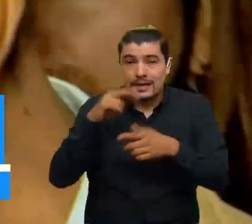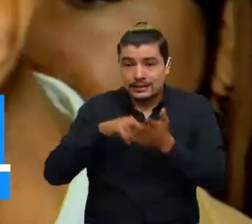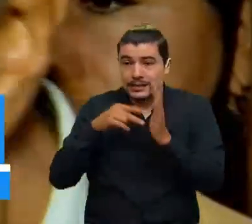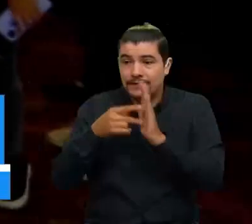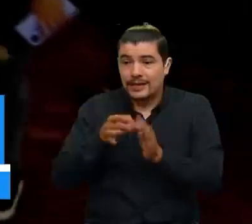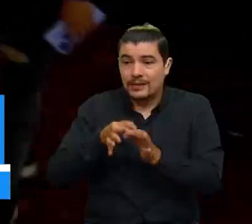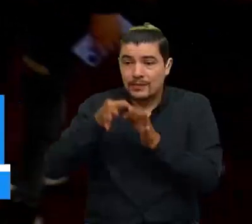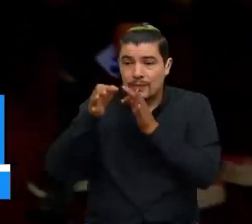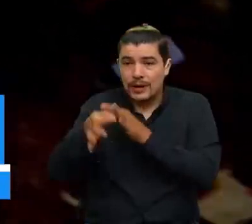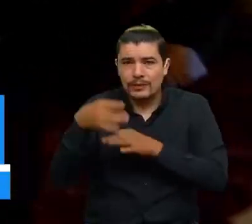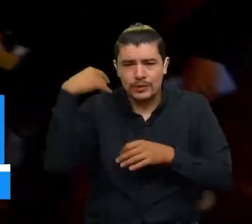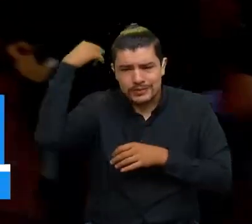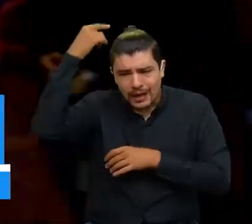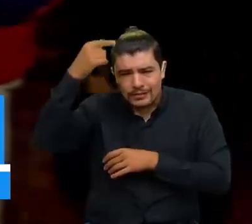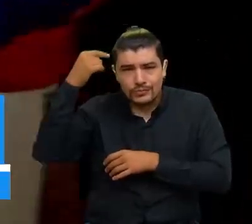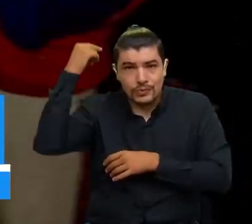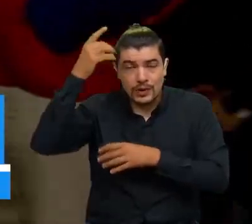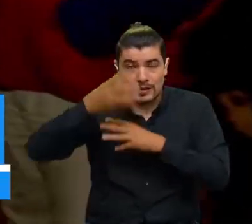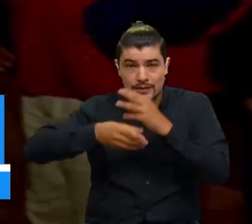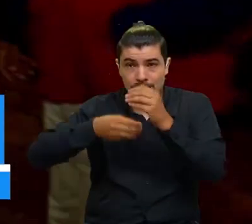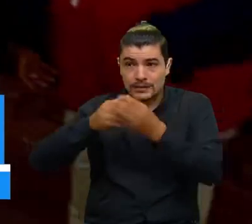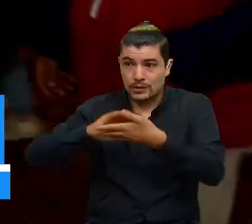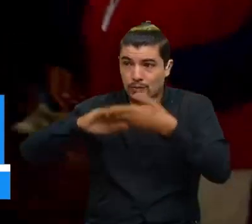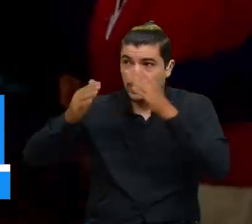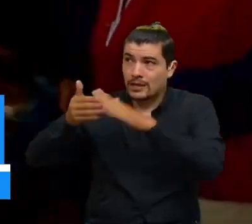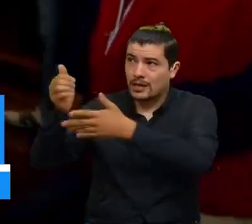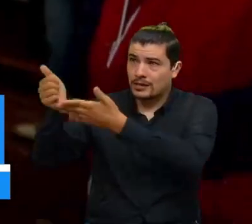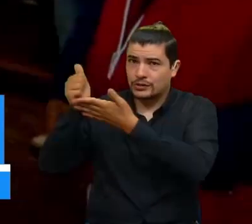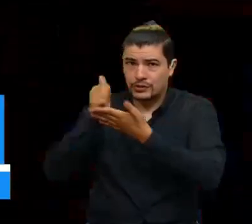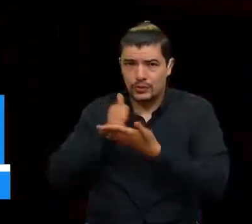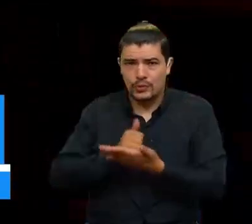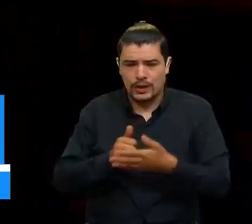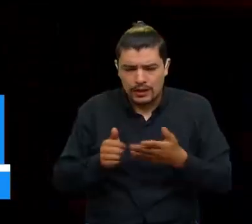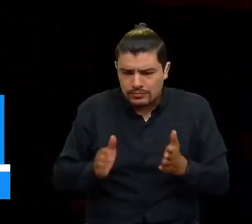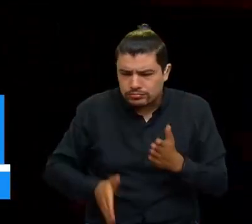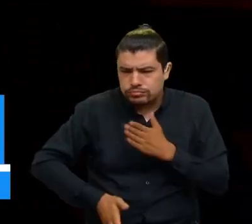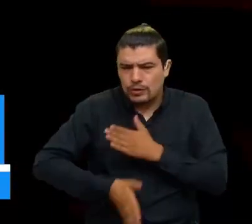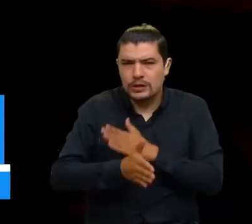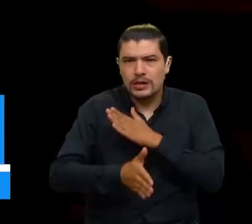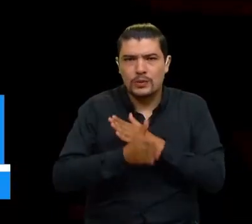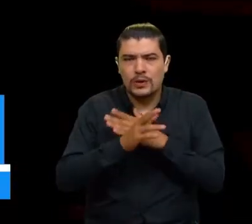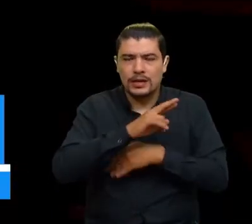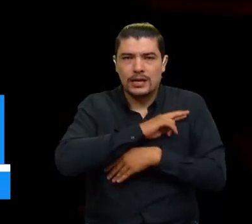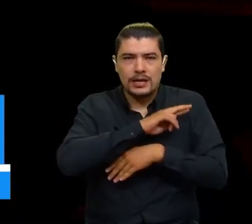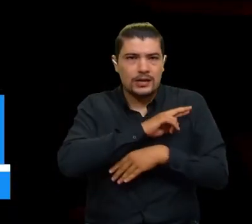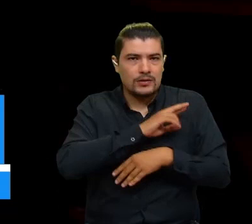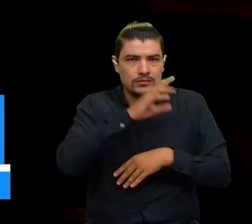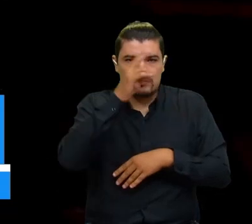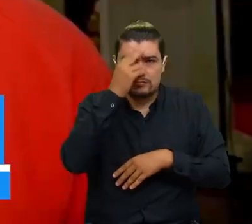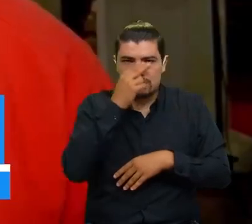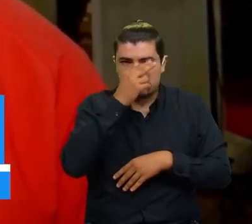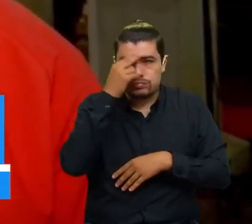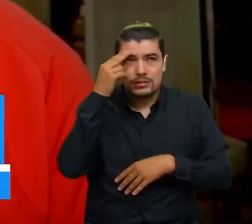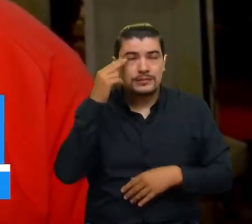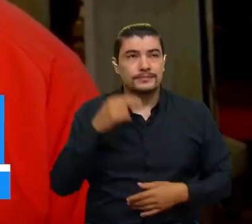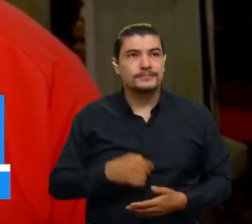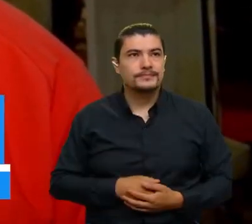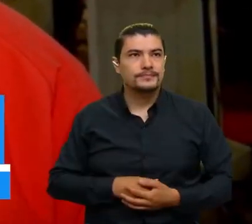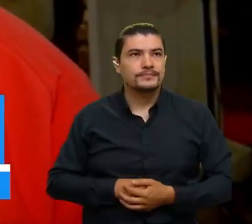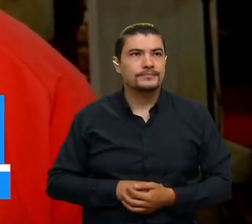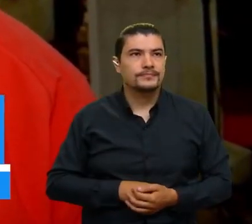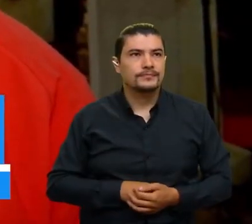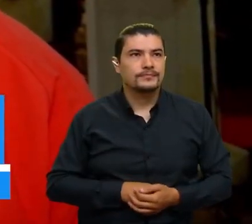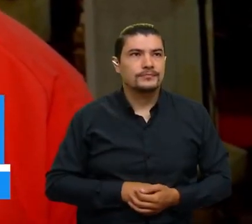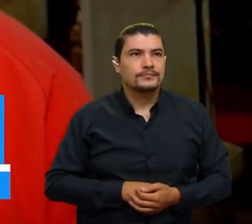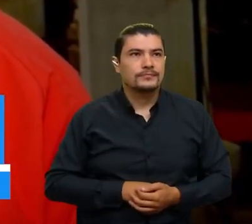pueblo y nos ayuda a nosotros a seguir nuevamente toda esta esencia católica de todos nosotros. Sabemos que